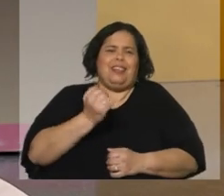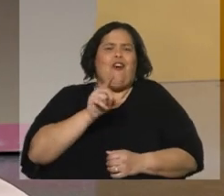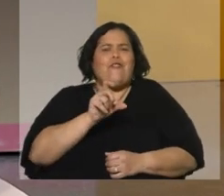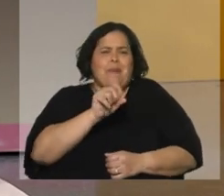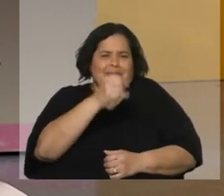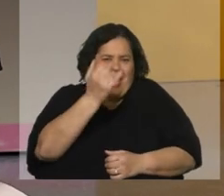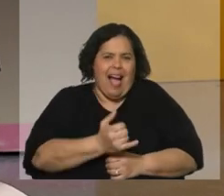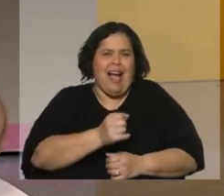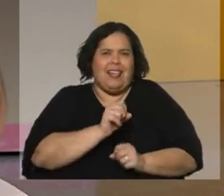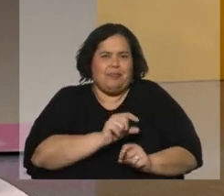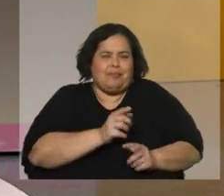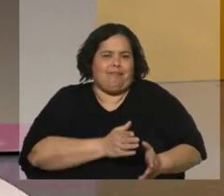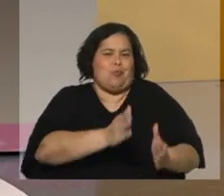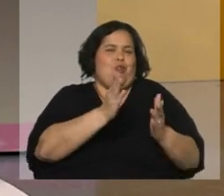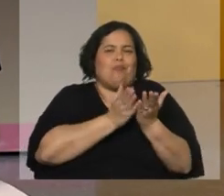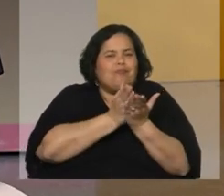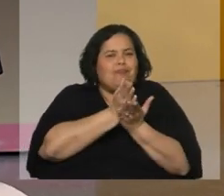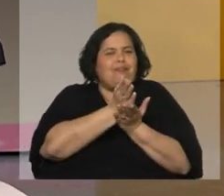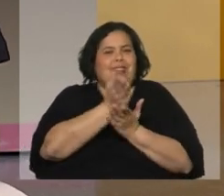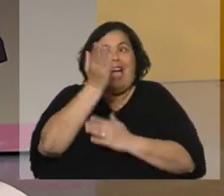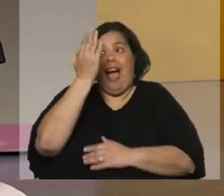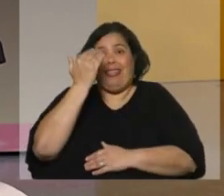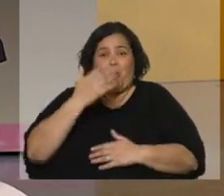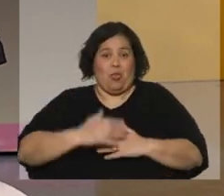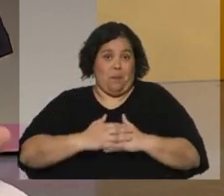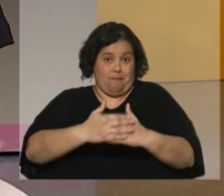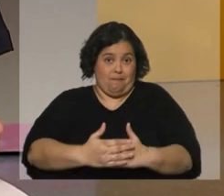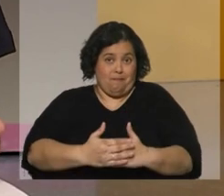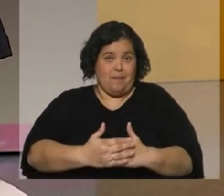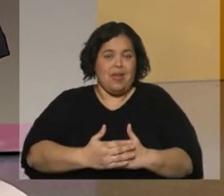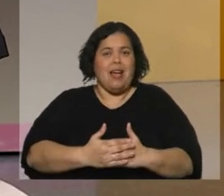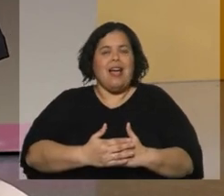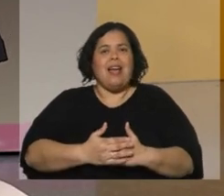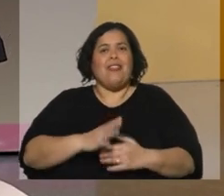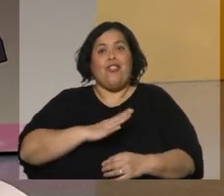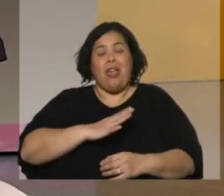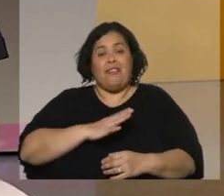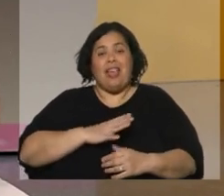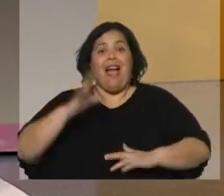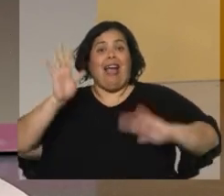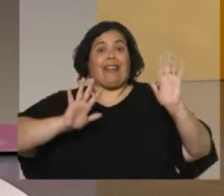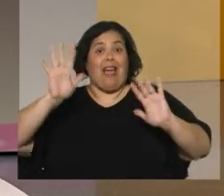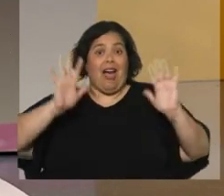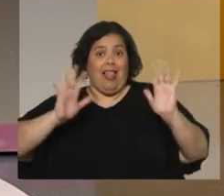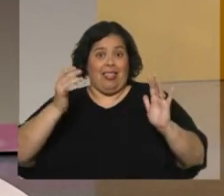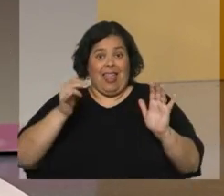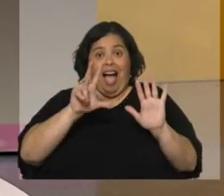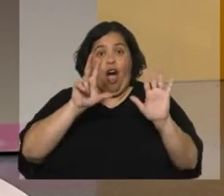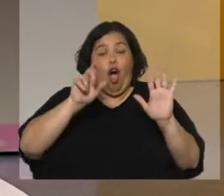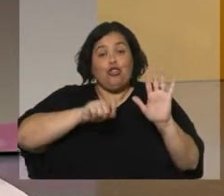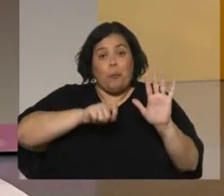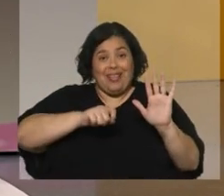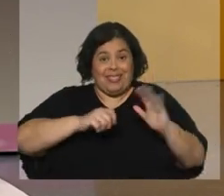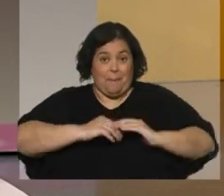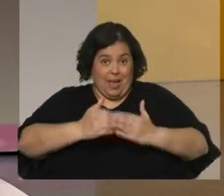Lucía la mamá de Mateo cuando lo tenía en la panza Mateo de ocho meses todavía estaba haciendo Carnaval con Mateo 8mmés o sea claramente